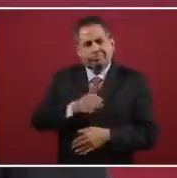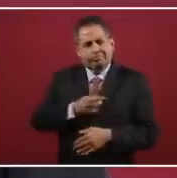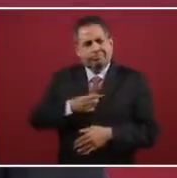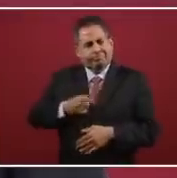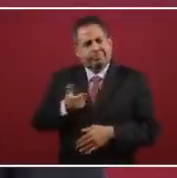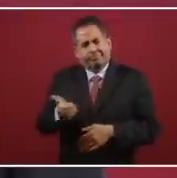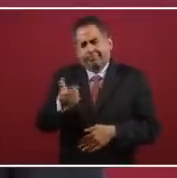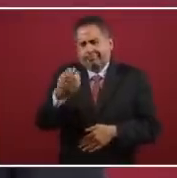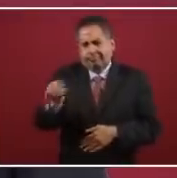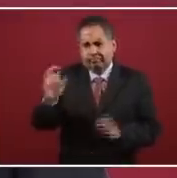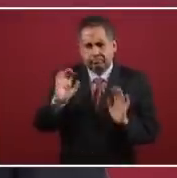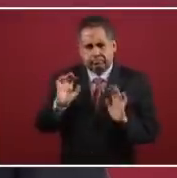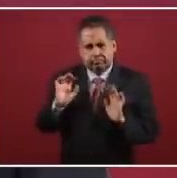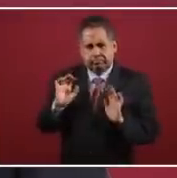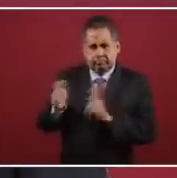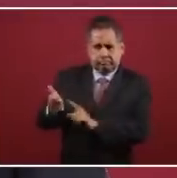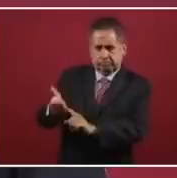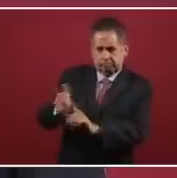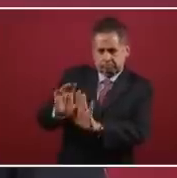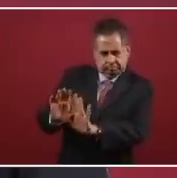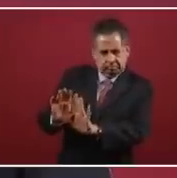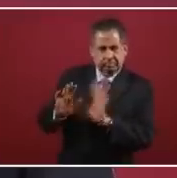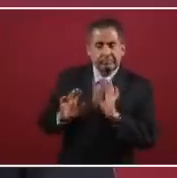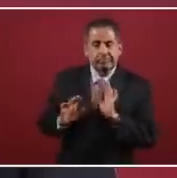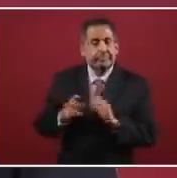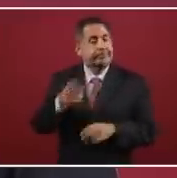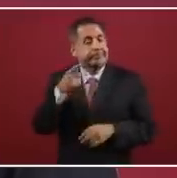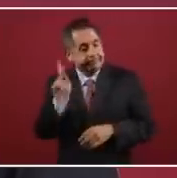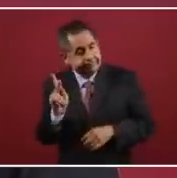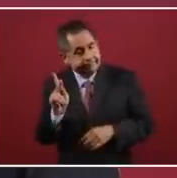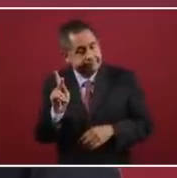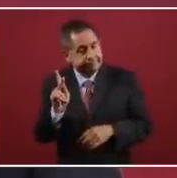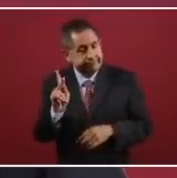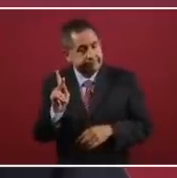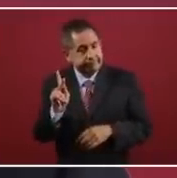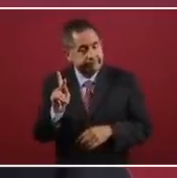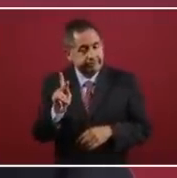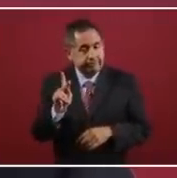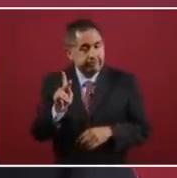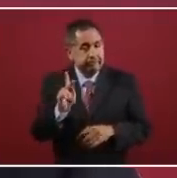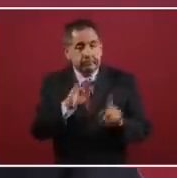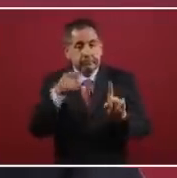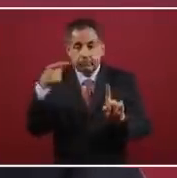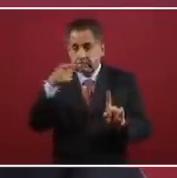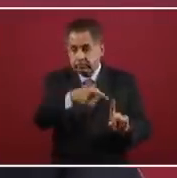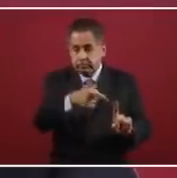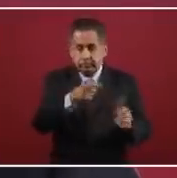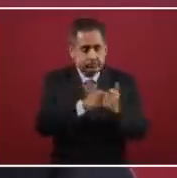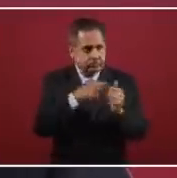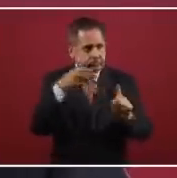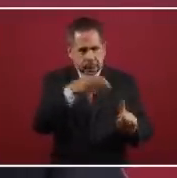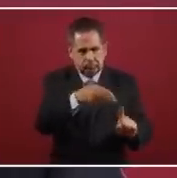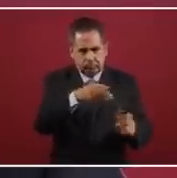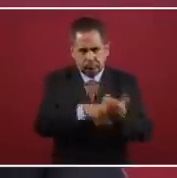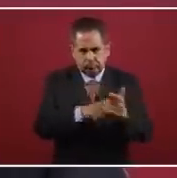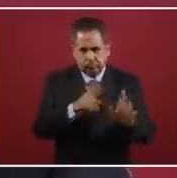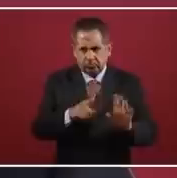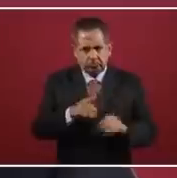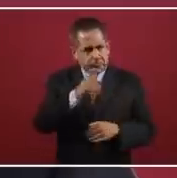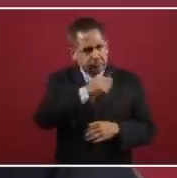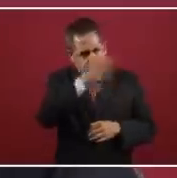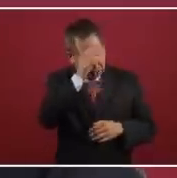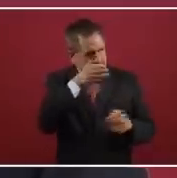pues tiene que pagar, sí, pero si van directos, porque ya es un